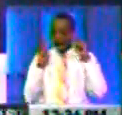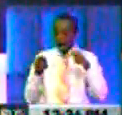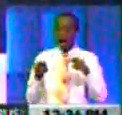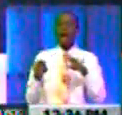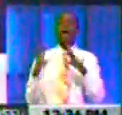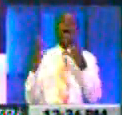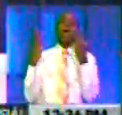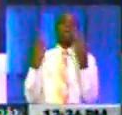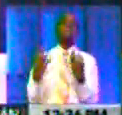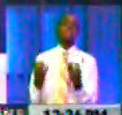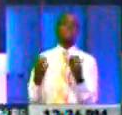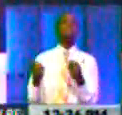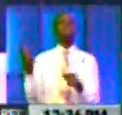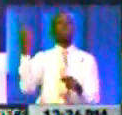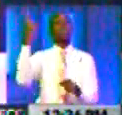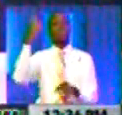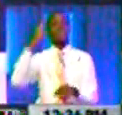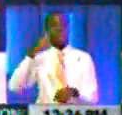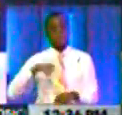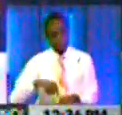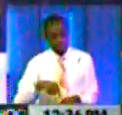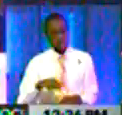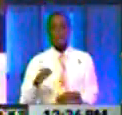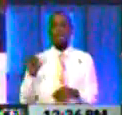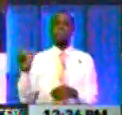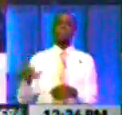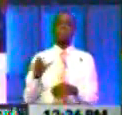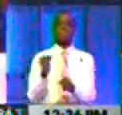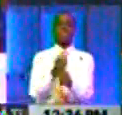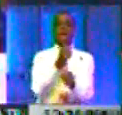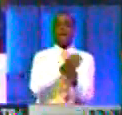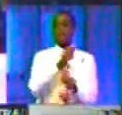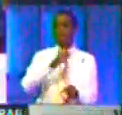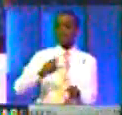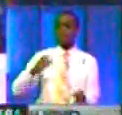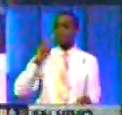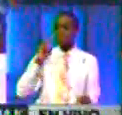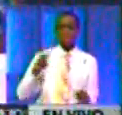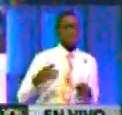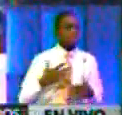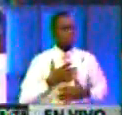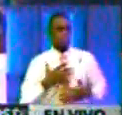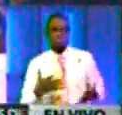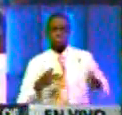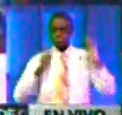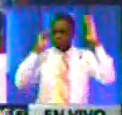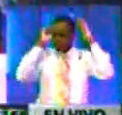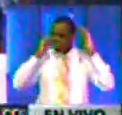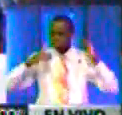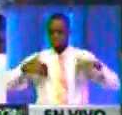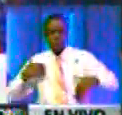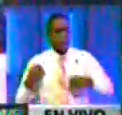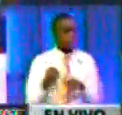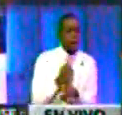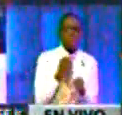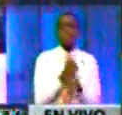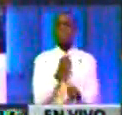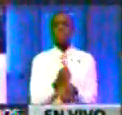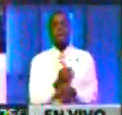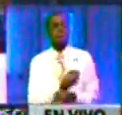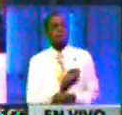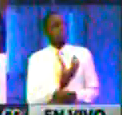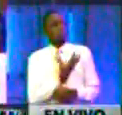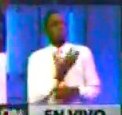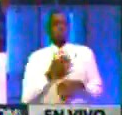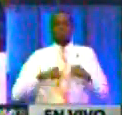sector trabajador también. Desde que llegué he venido viendo la alegría, la disposición, la fe, la esperanza.